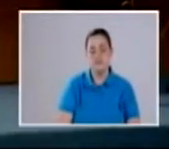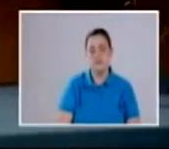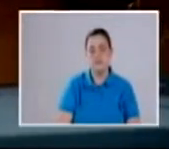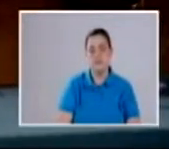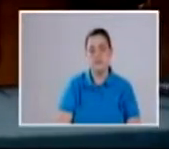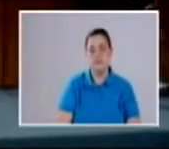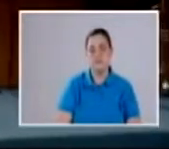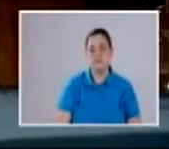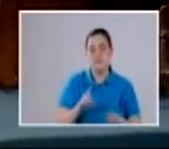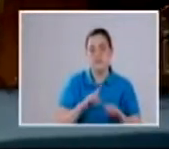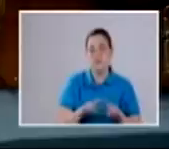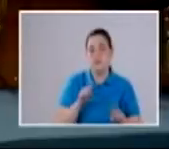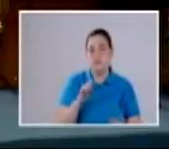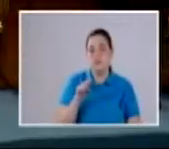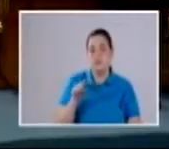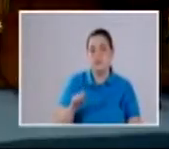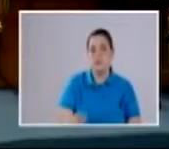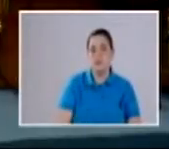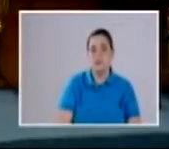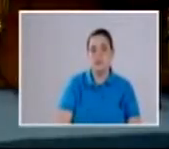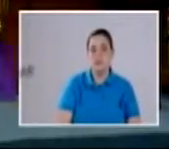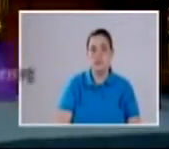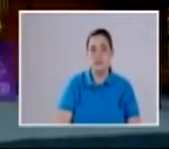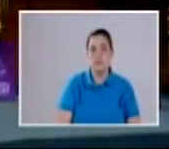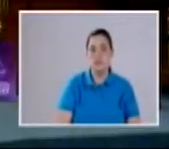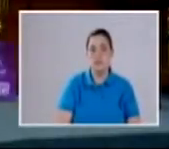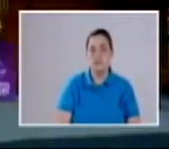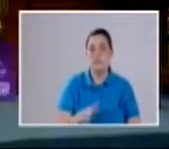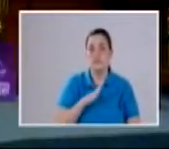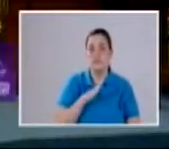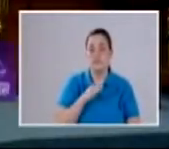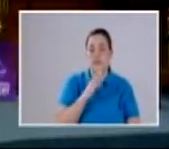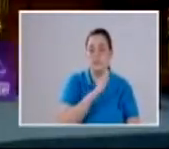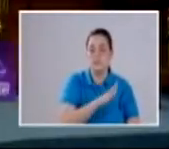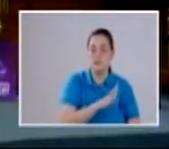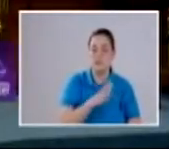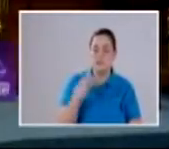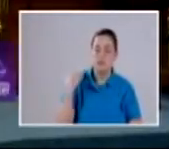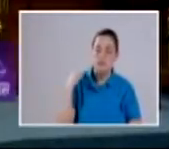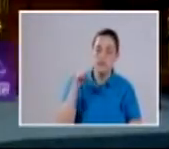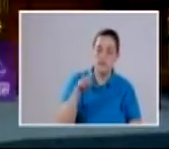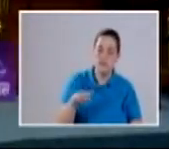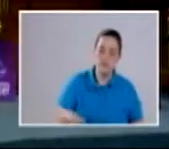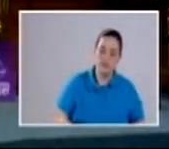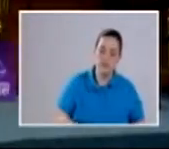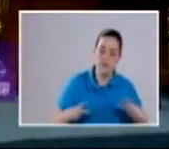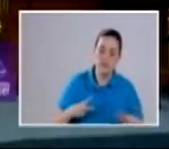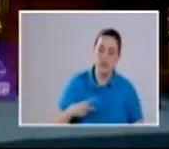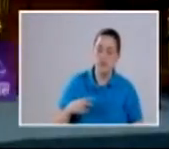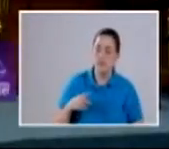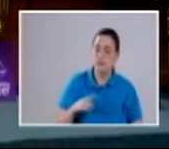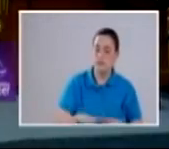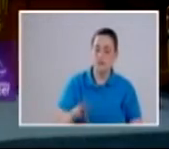Pero eso va a repercutir en beneficio para tu vida. Pero no puedes dejar de creer.